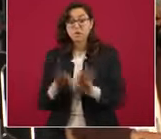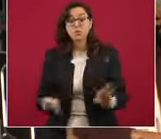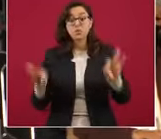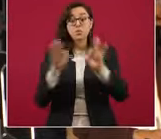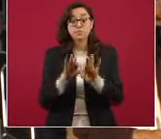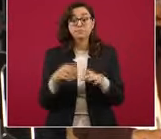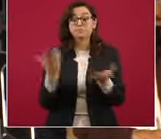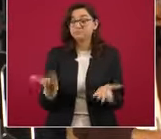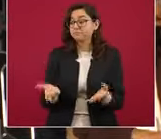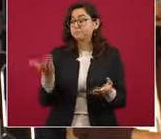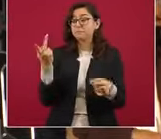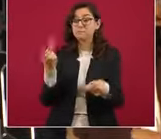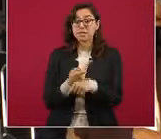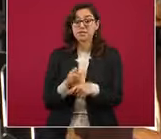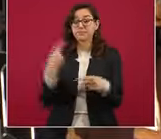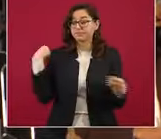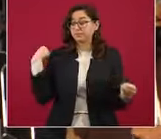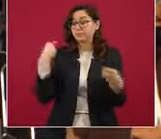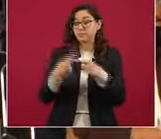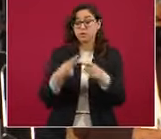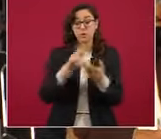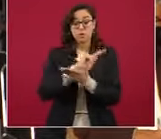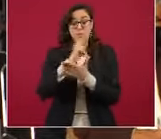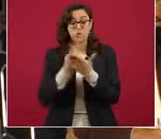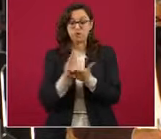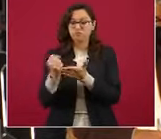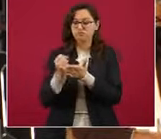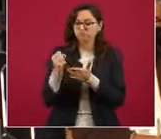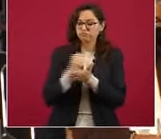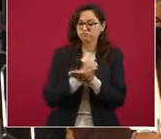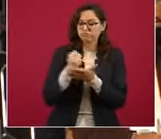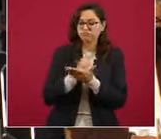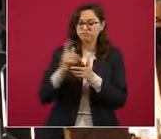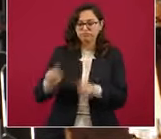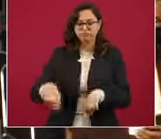fraudes en el programa Crédito a la Palabra.